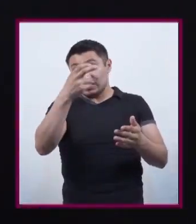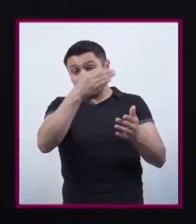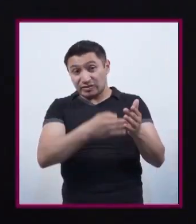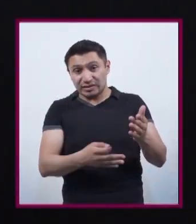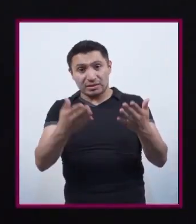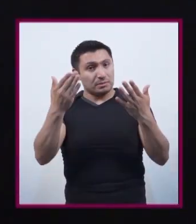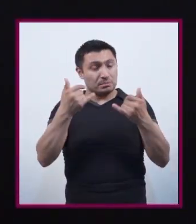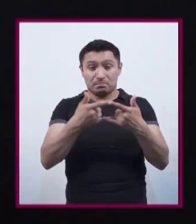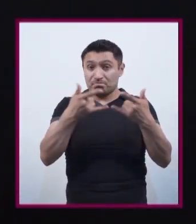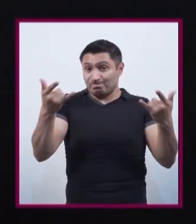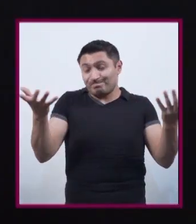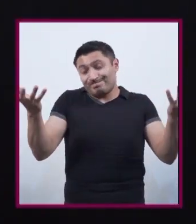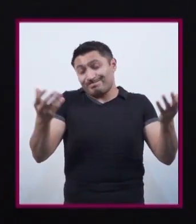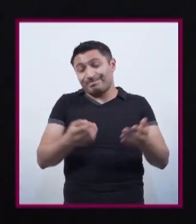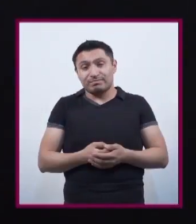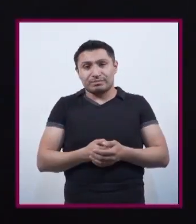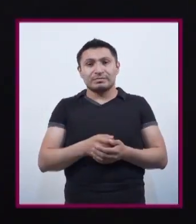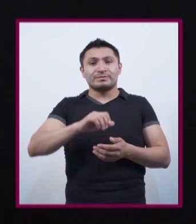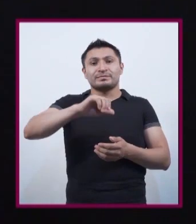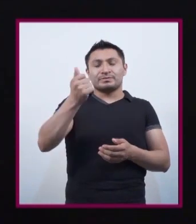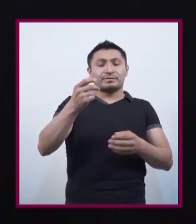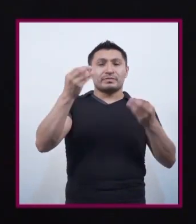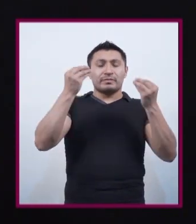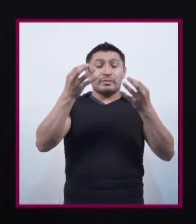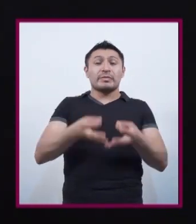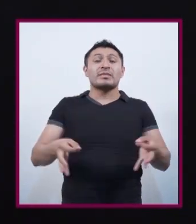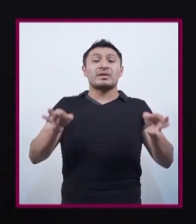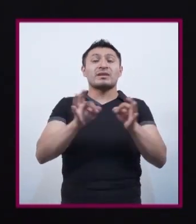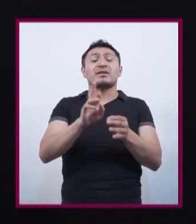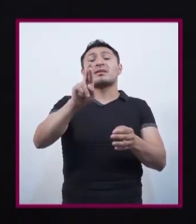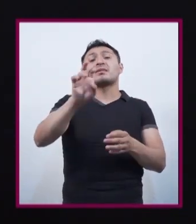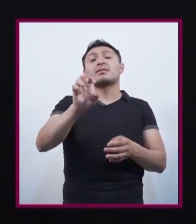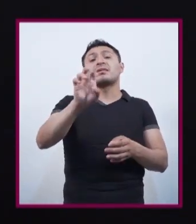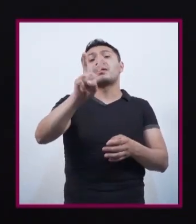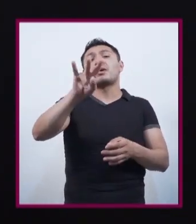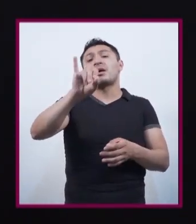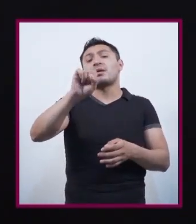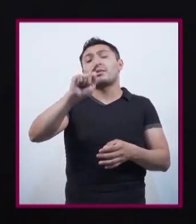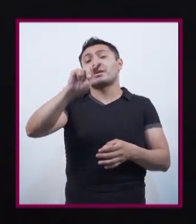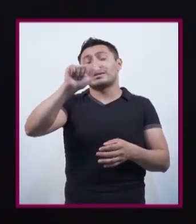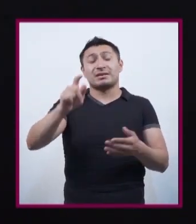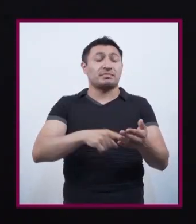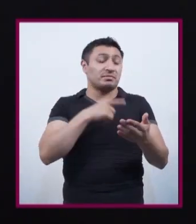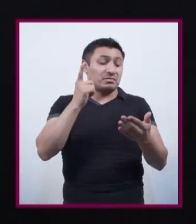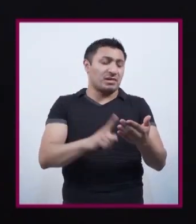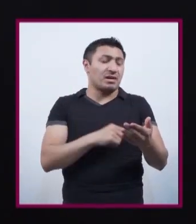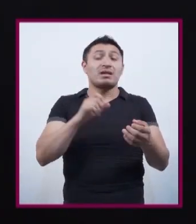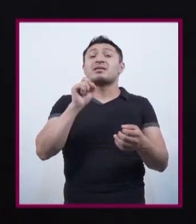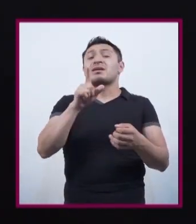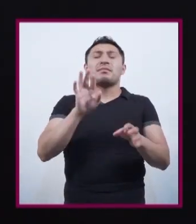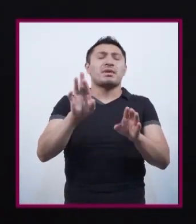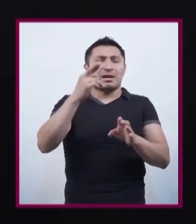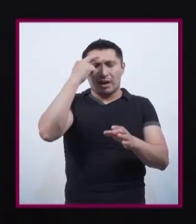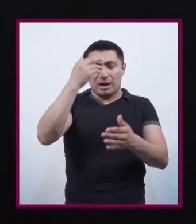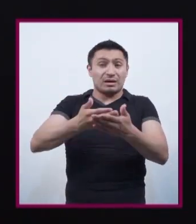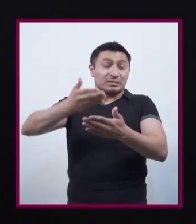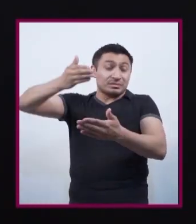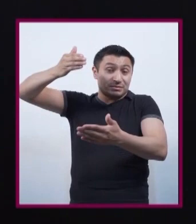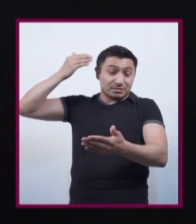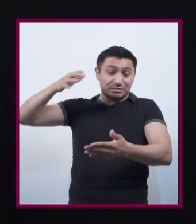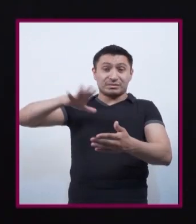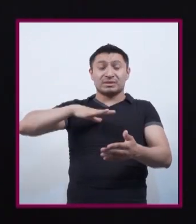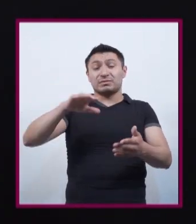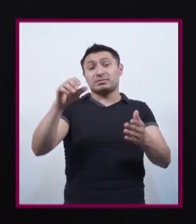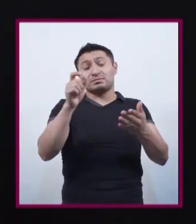Otra publicación periódica muy visitada en las hemerotecas son las revistas, porque también son una ventana al pasado que muestra con artículos